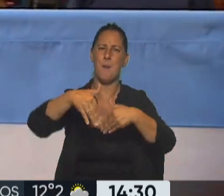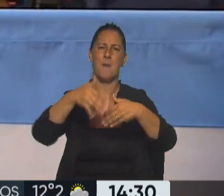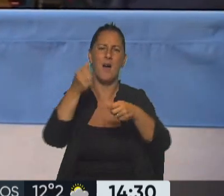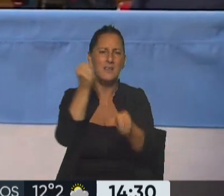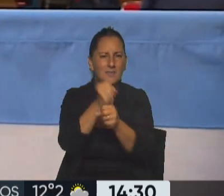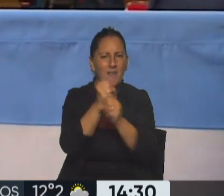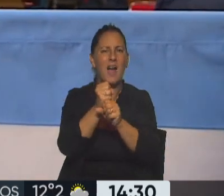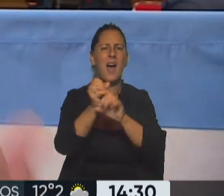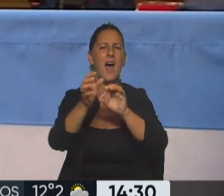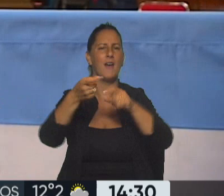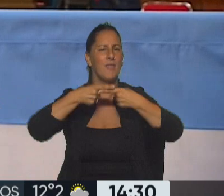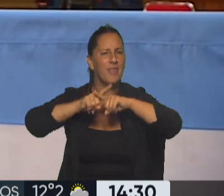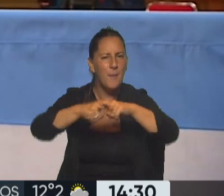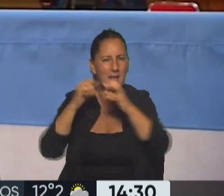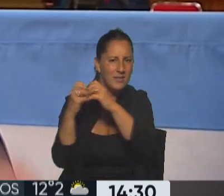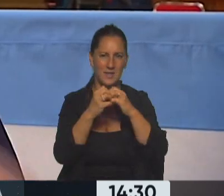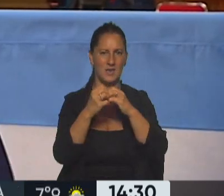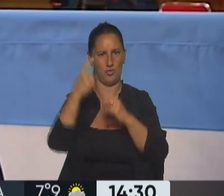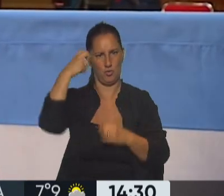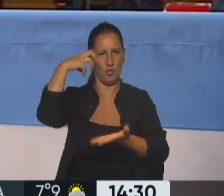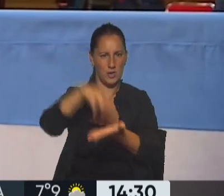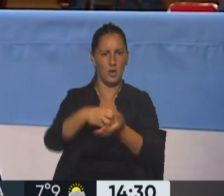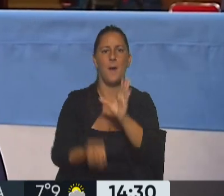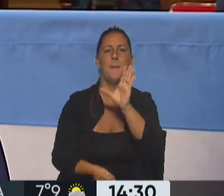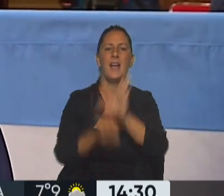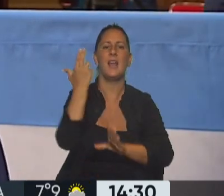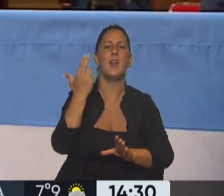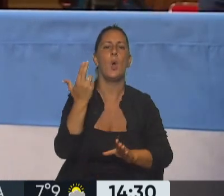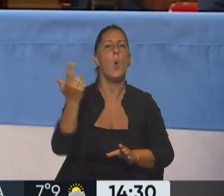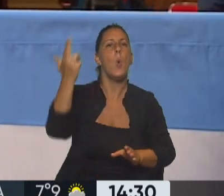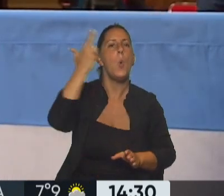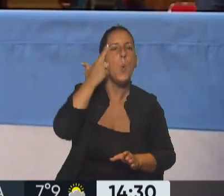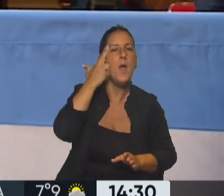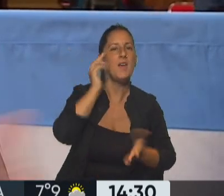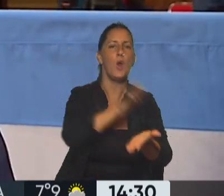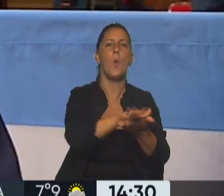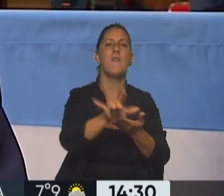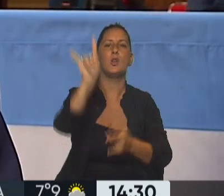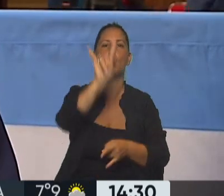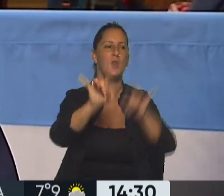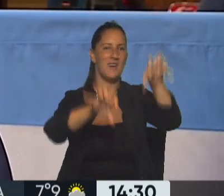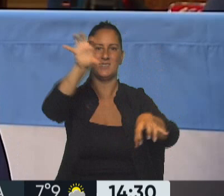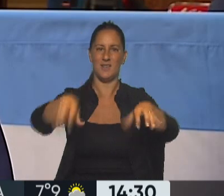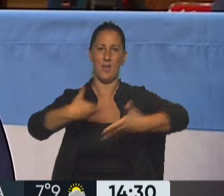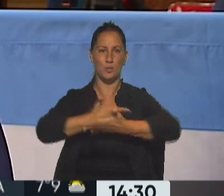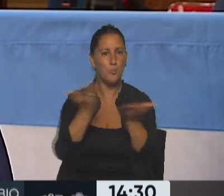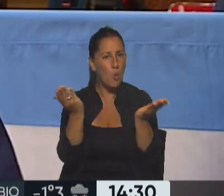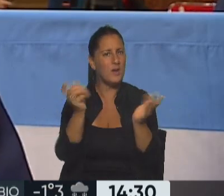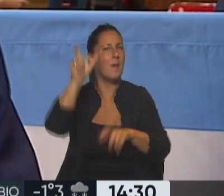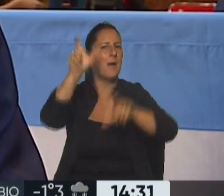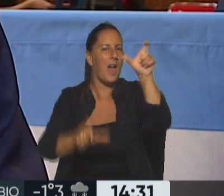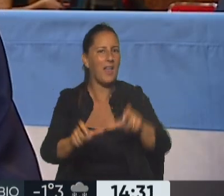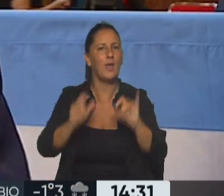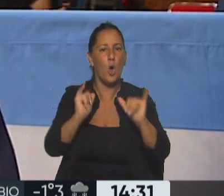a debatir en el Congreso para aprobar la creación de 9 nuevas universidades públicas para que más chicos y chicas de la Argentina